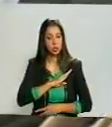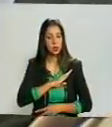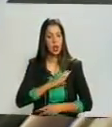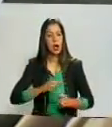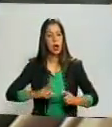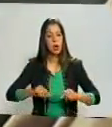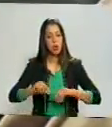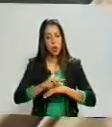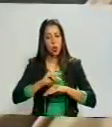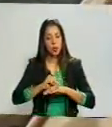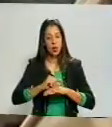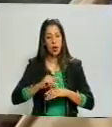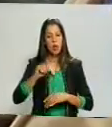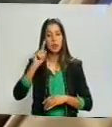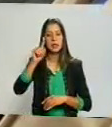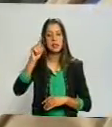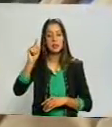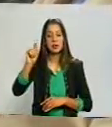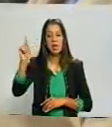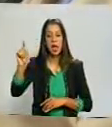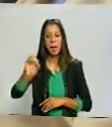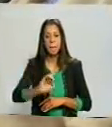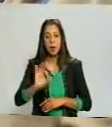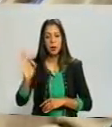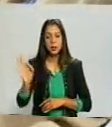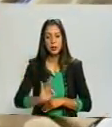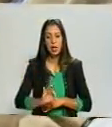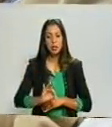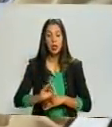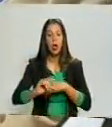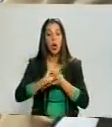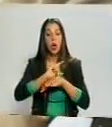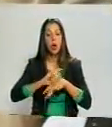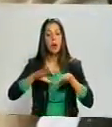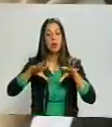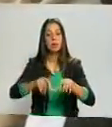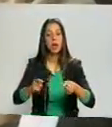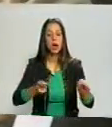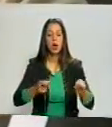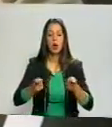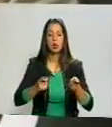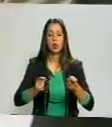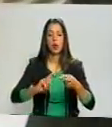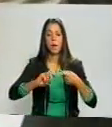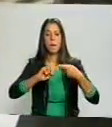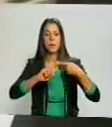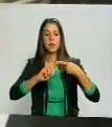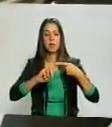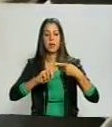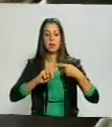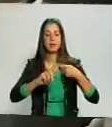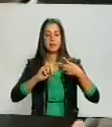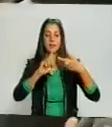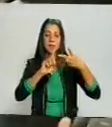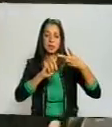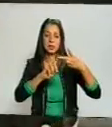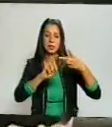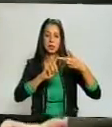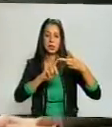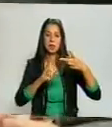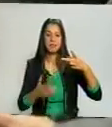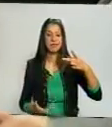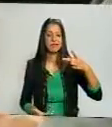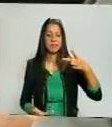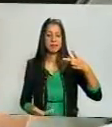que el 100% de las acciones son del Estado venezolano. Ese es un primer sujeto. Un segundo sujeto,